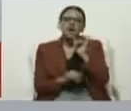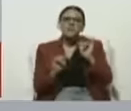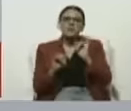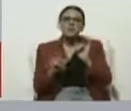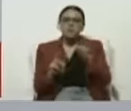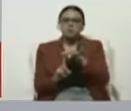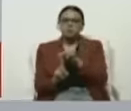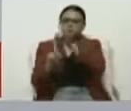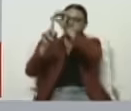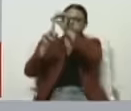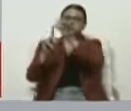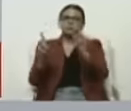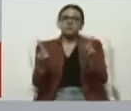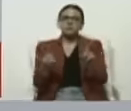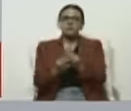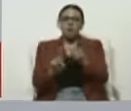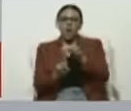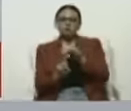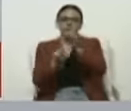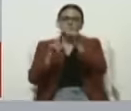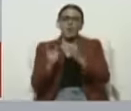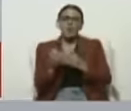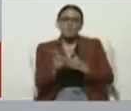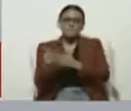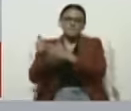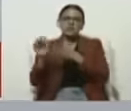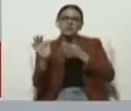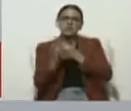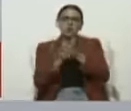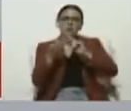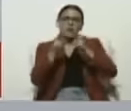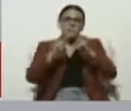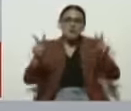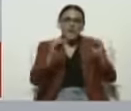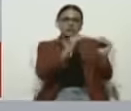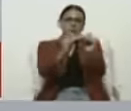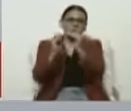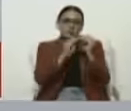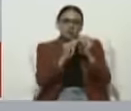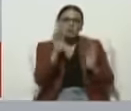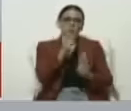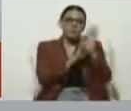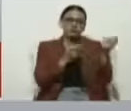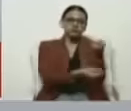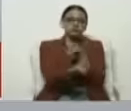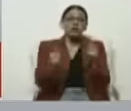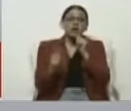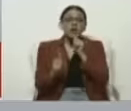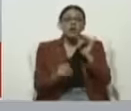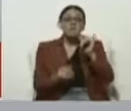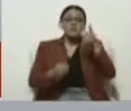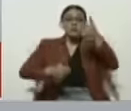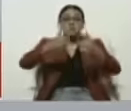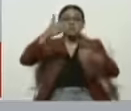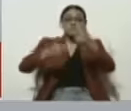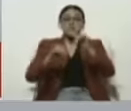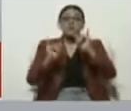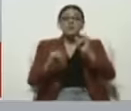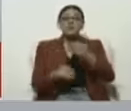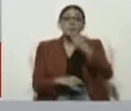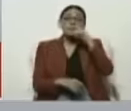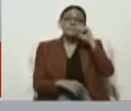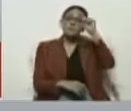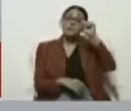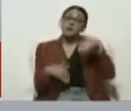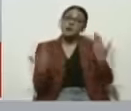un verdadero paladín de la paz, de la estabilidad y de la recuperación económica, es el candidato presidente Nicolás Maduro. Y